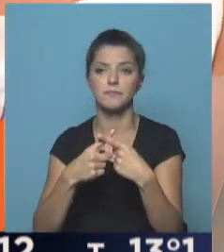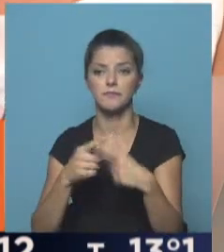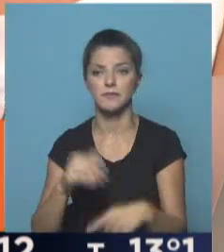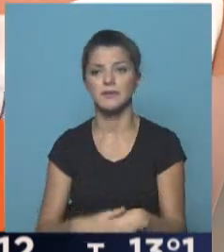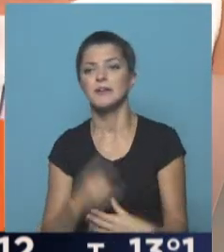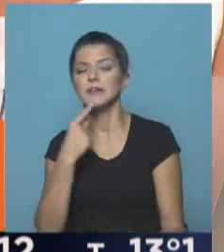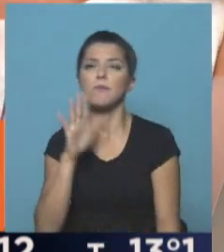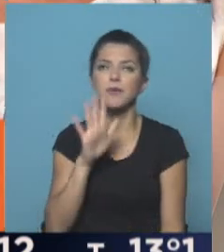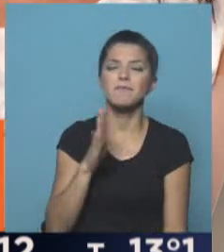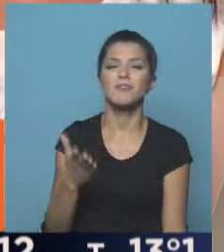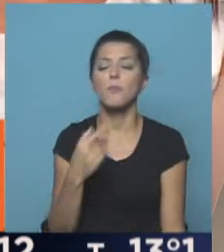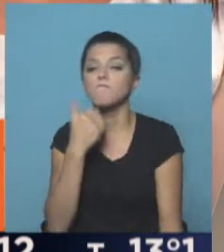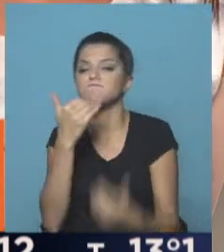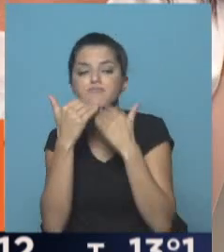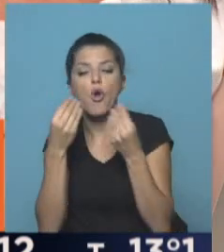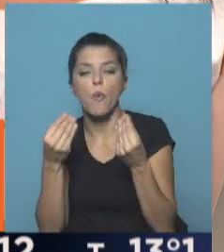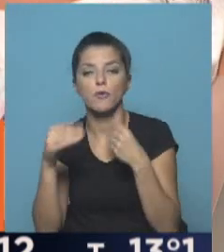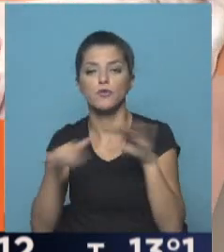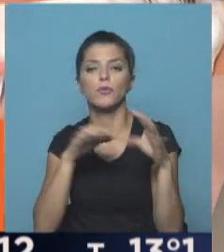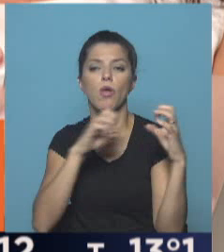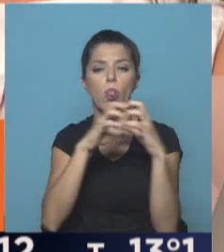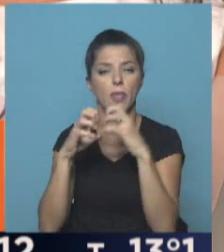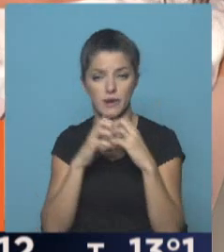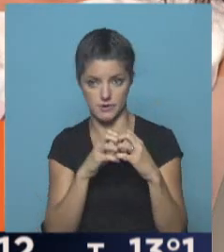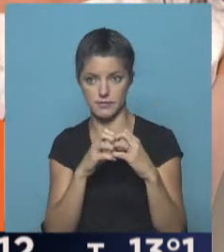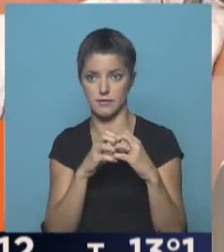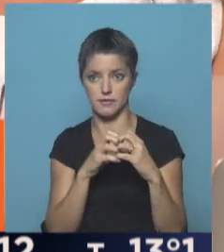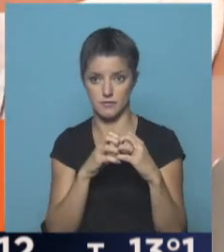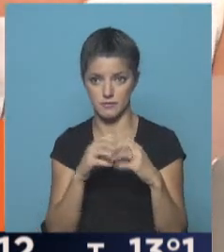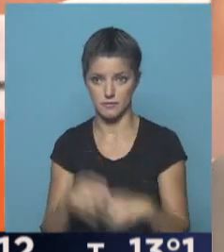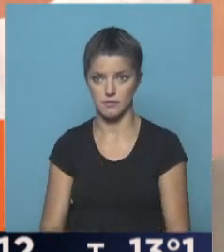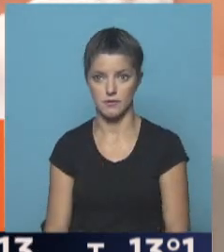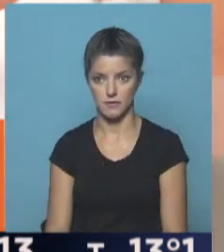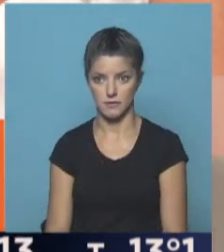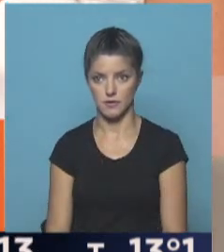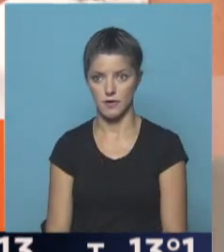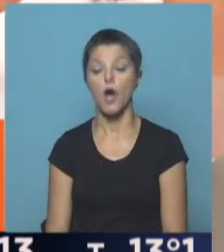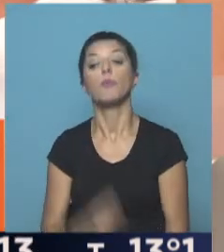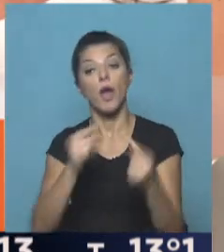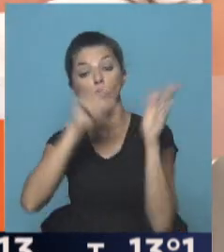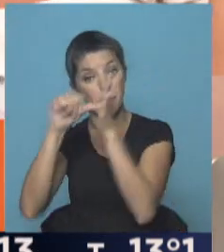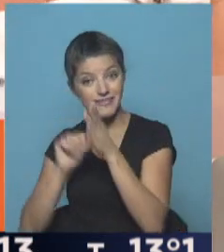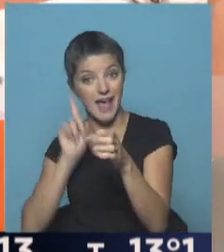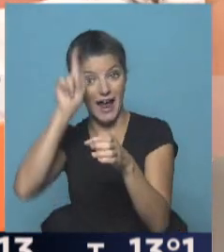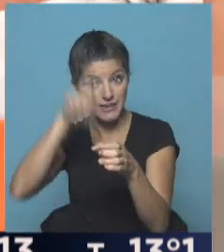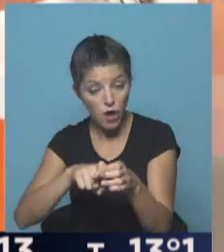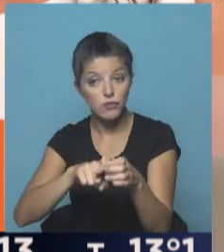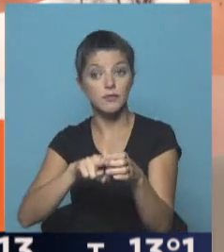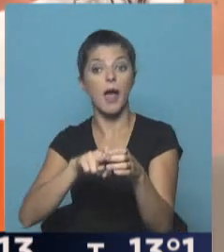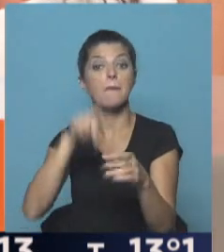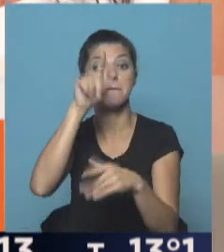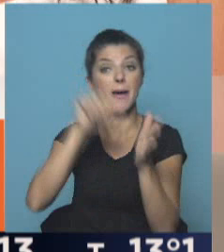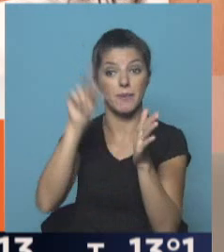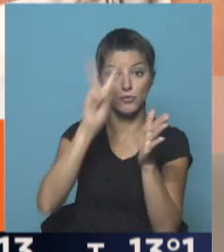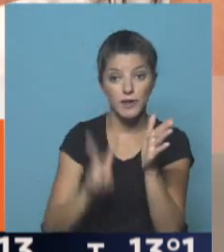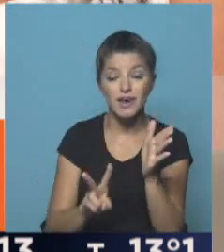intriga, incertidumbre sobre cómo abordar la crisis desde afuera de Venezuela, porque hay aliados de Venezuela que no llevamos